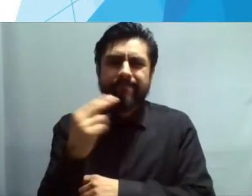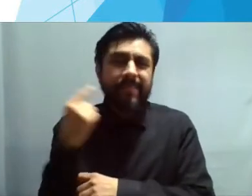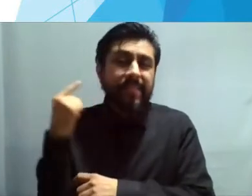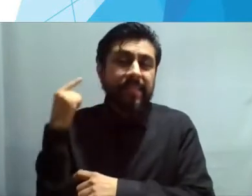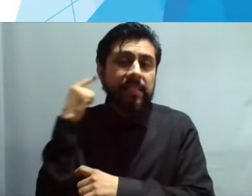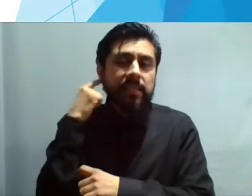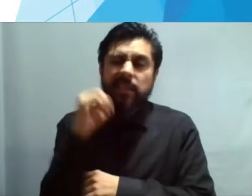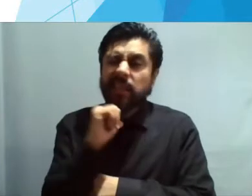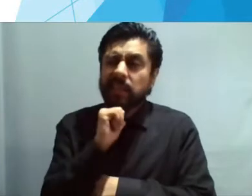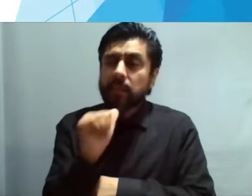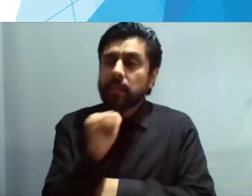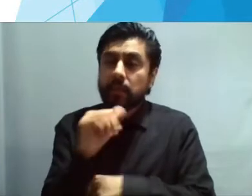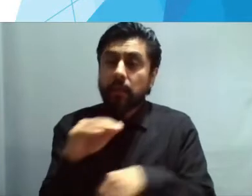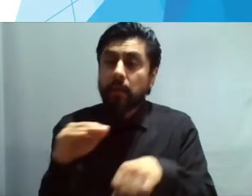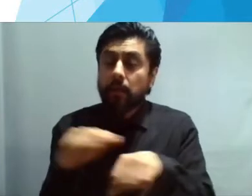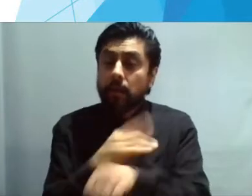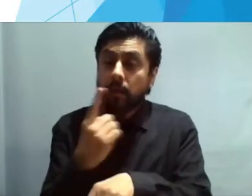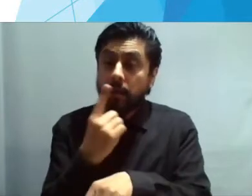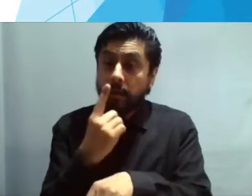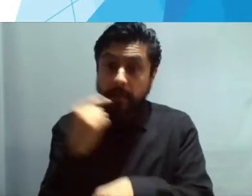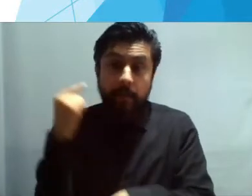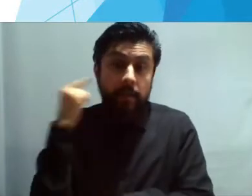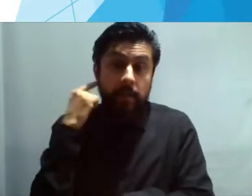podría pasar. Damos siguiente, por favor.